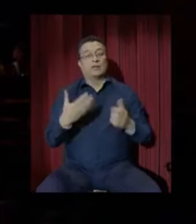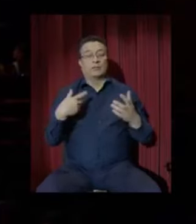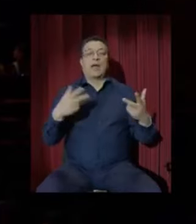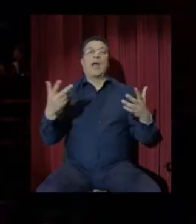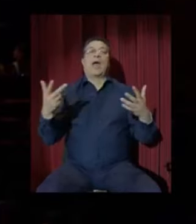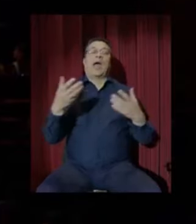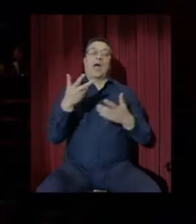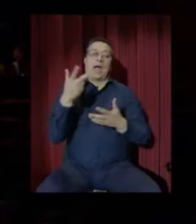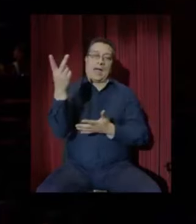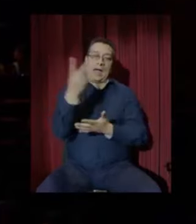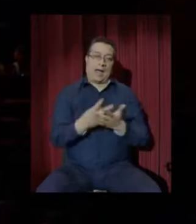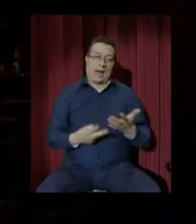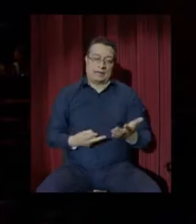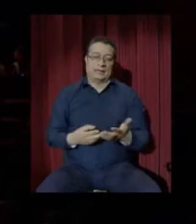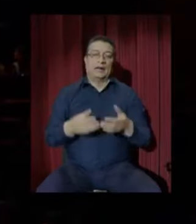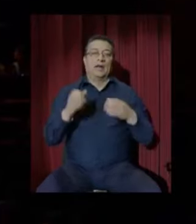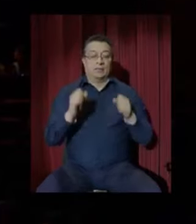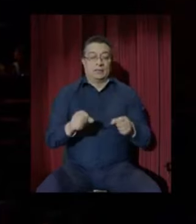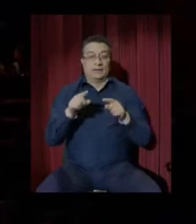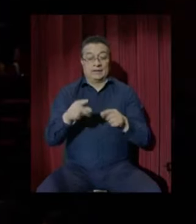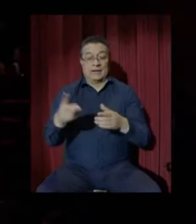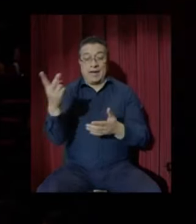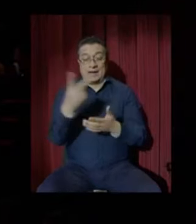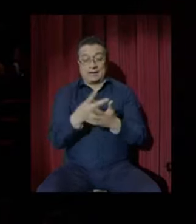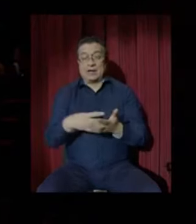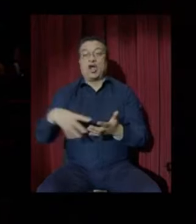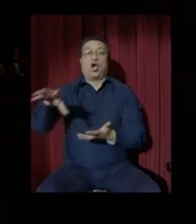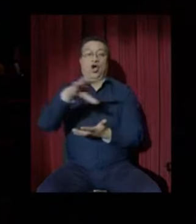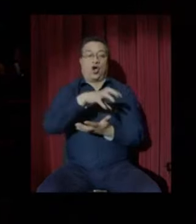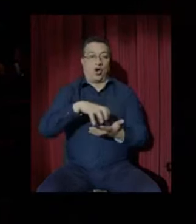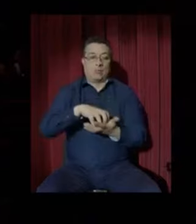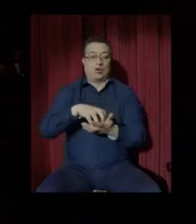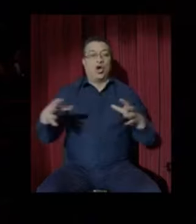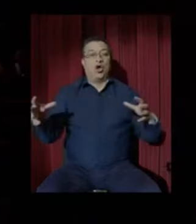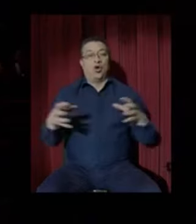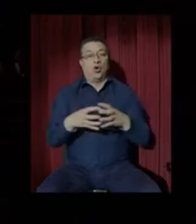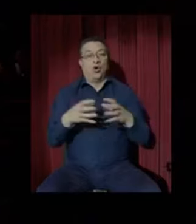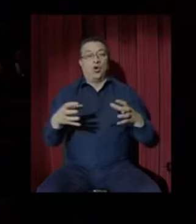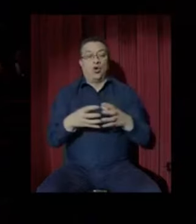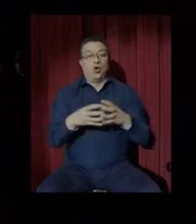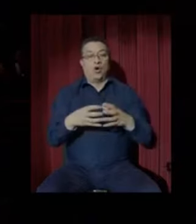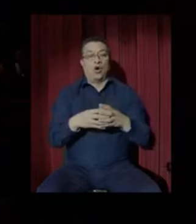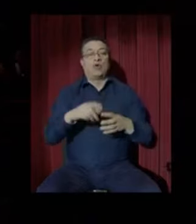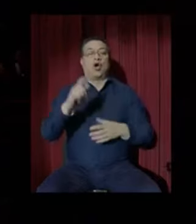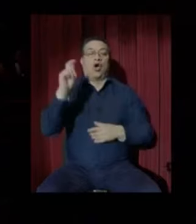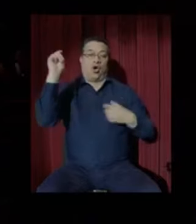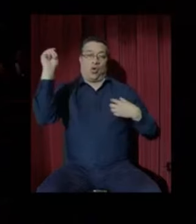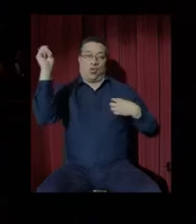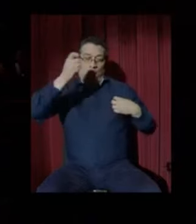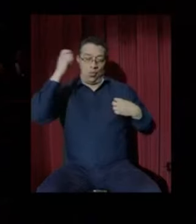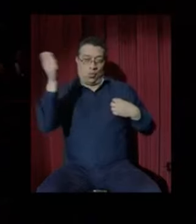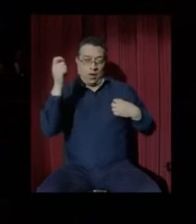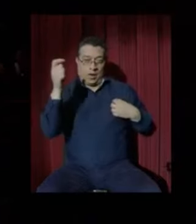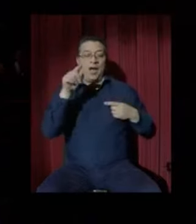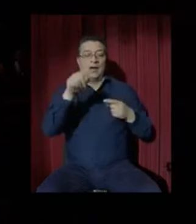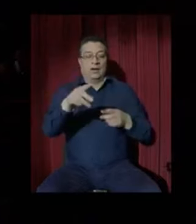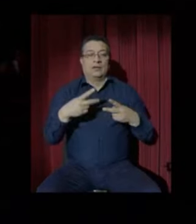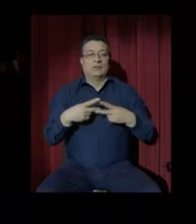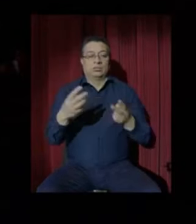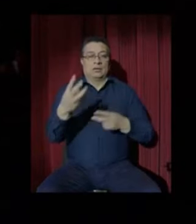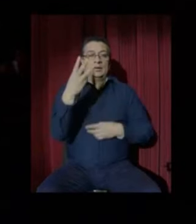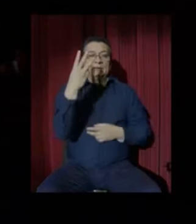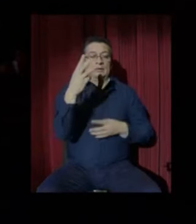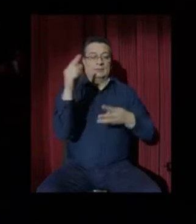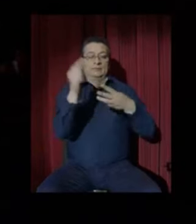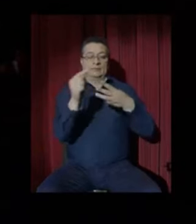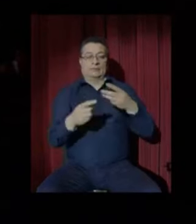artístico y tenemos un acto artístico de aquí de la comuna con el grupo zapateando La cueca quees deleitarán con tres